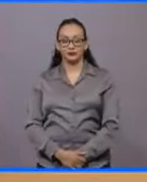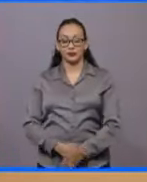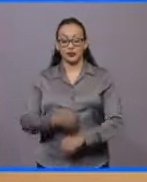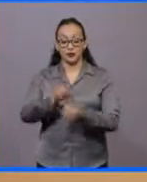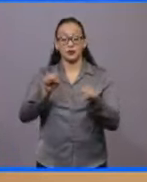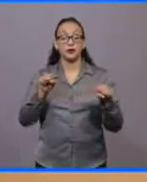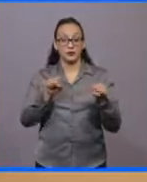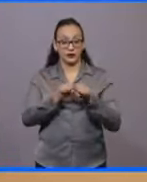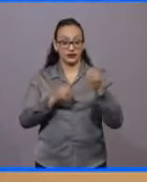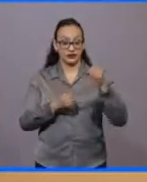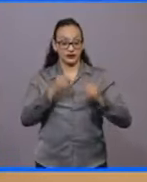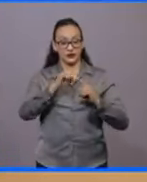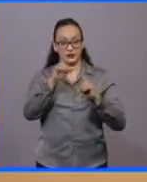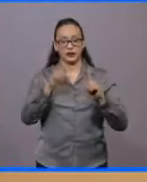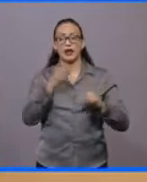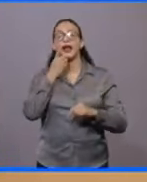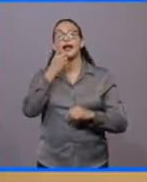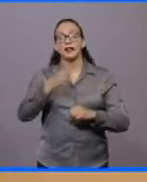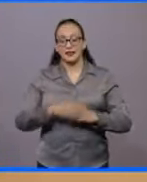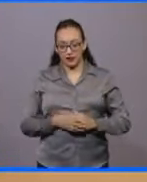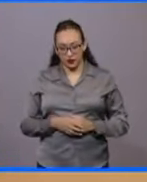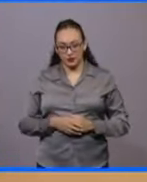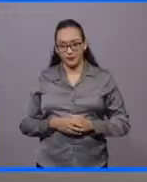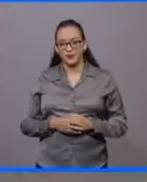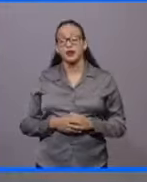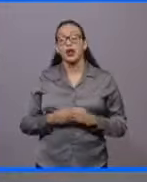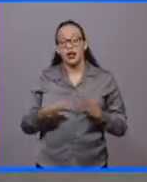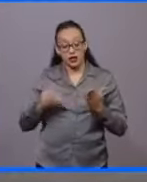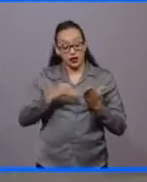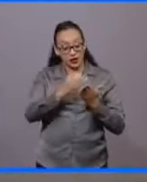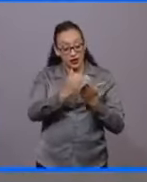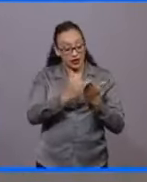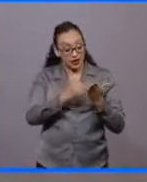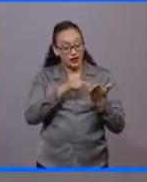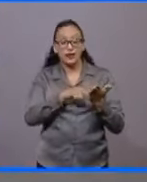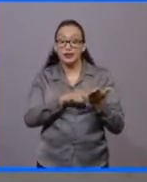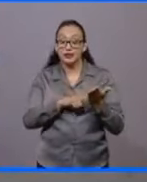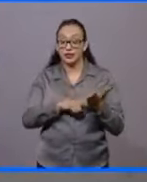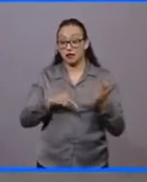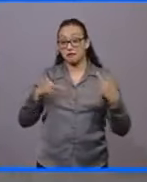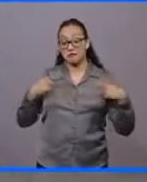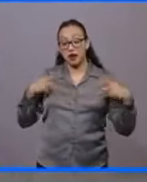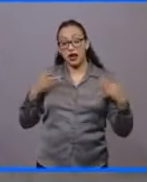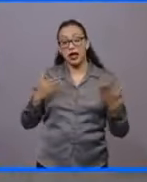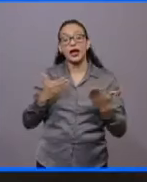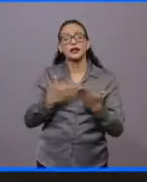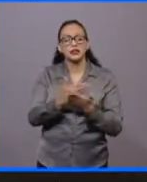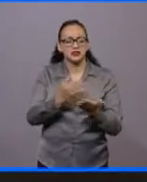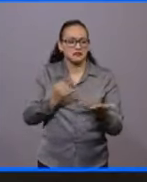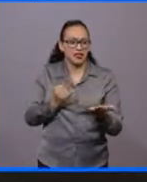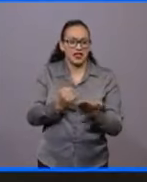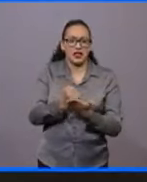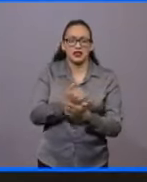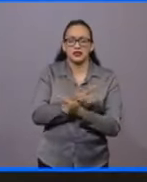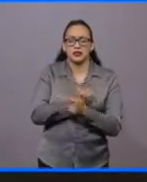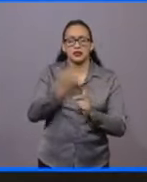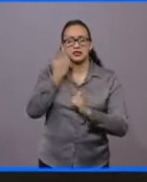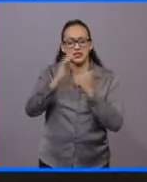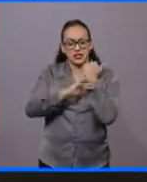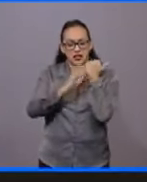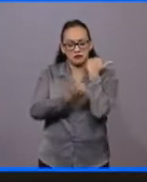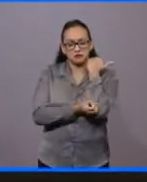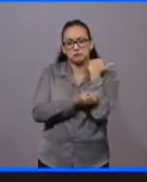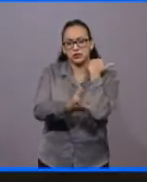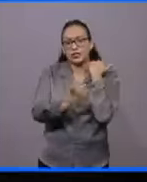La primera sala de la Corte determinó que las disposiciones que criminalizan de manera absoluta el derecho a decidir sobre la interrupción del